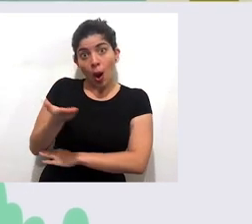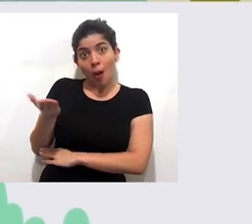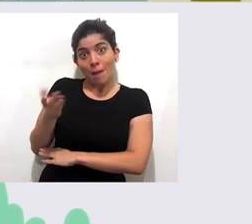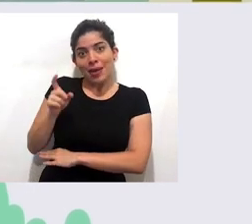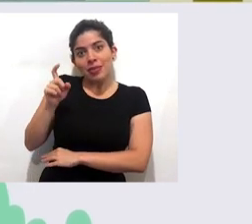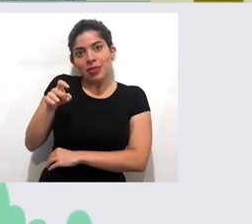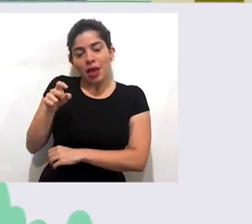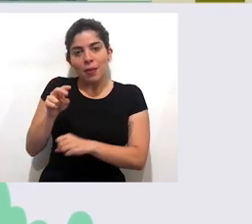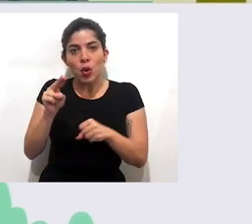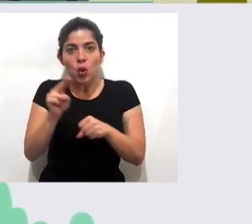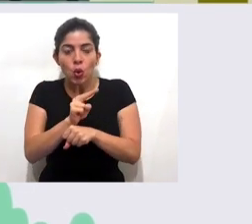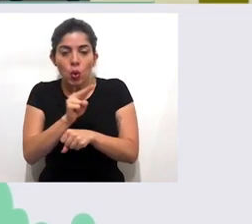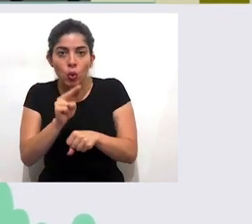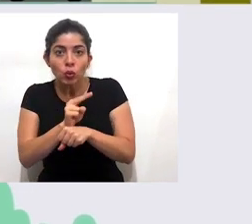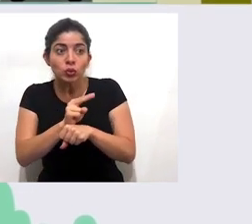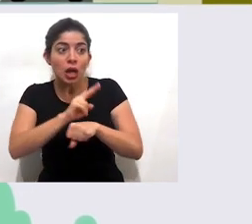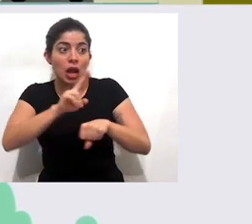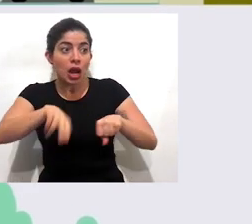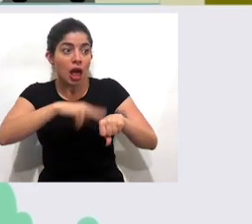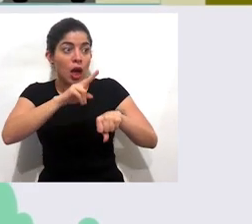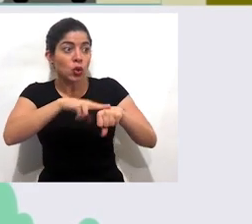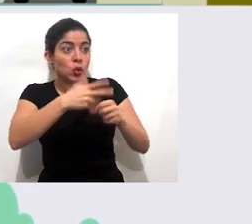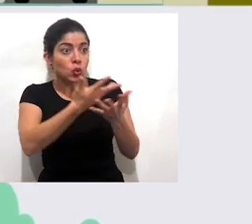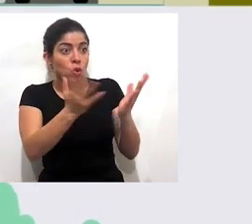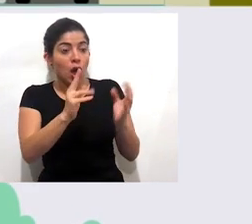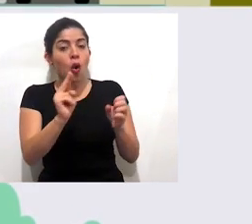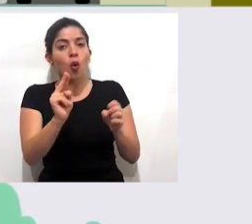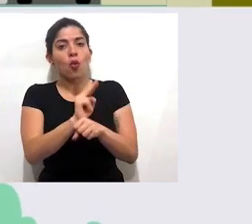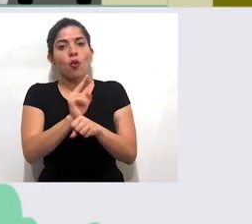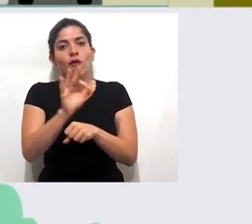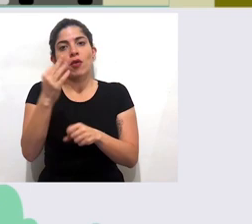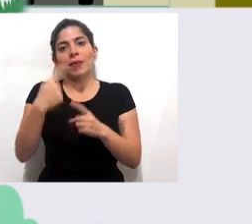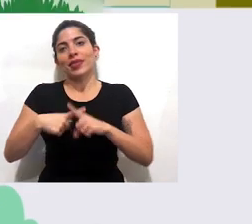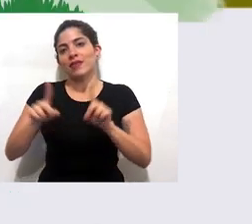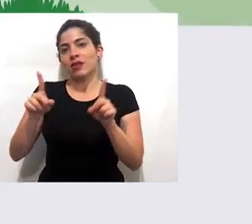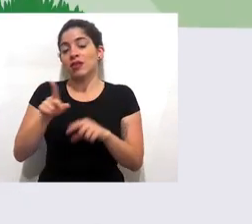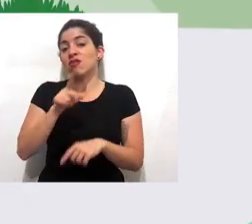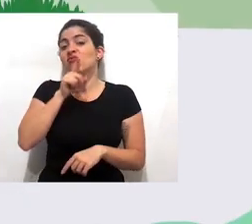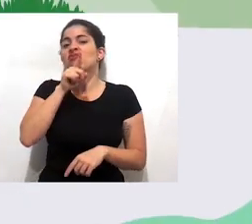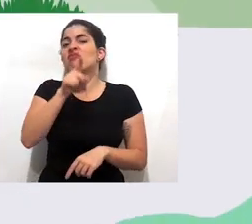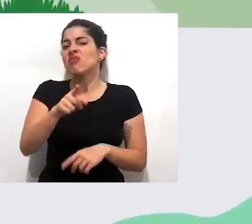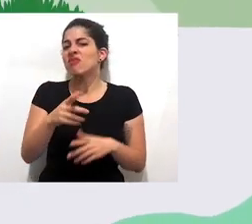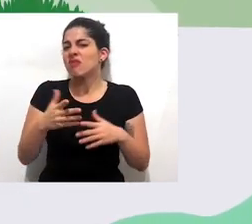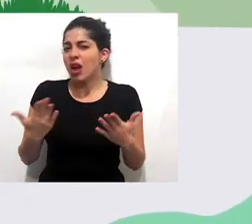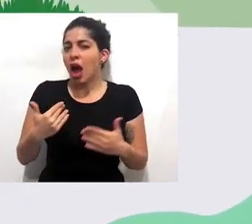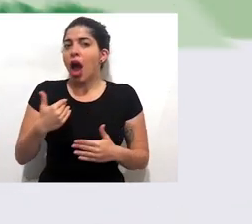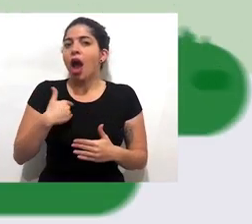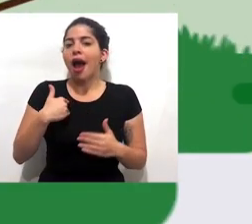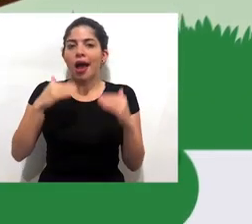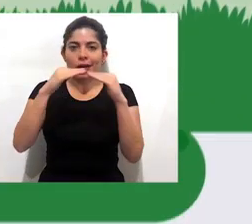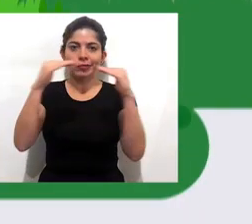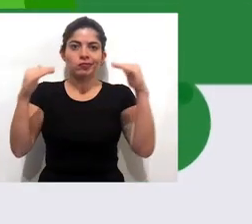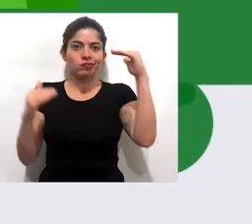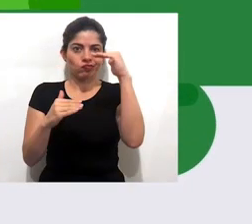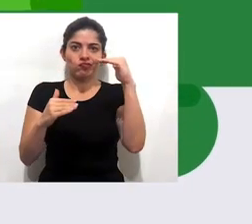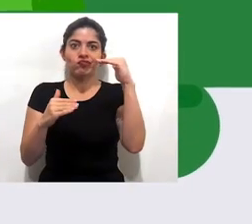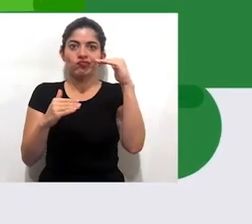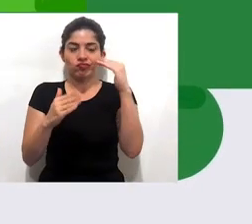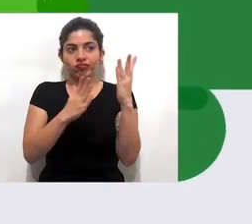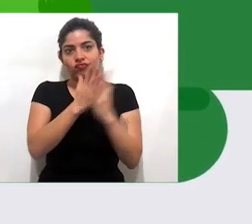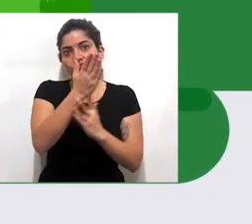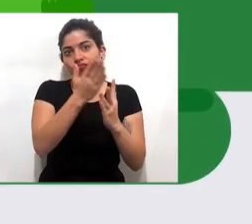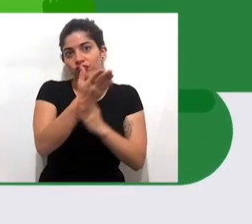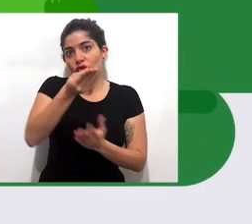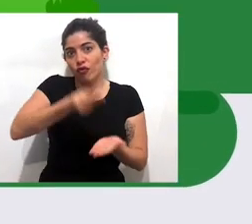y hombres usemos y dependamos de la naturaleza de manera diferenciada. La realidad es que existe una brecha para